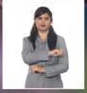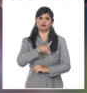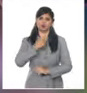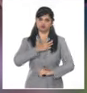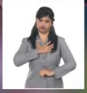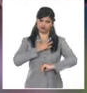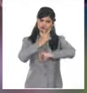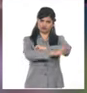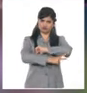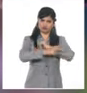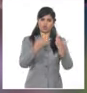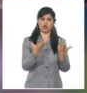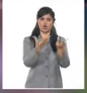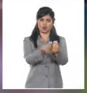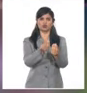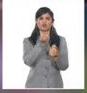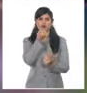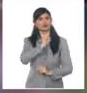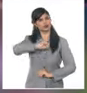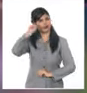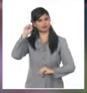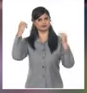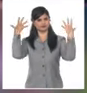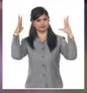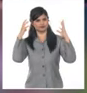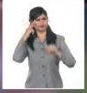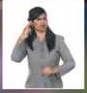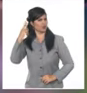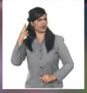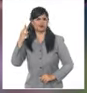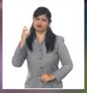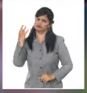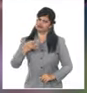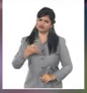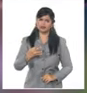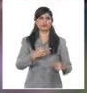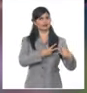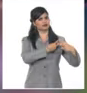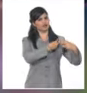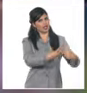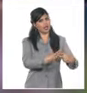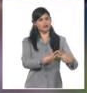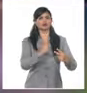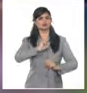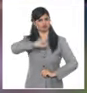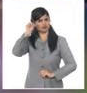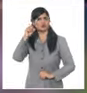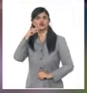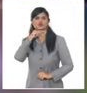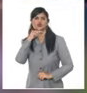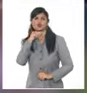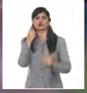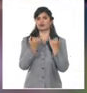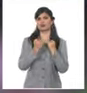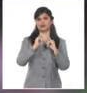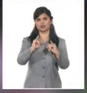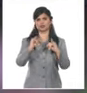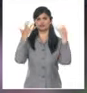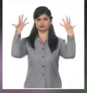pueblo Unido Gloria a las fuerzas armadas por Rusia por la victoria